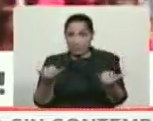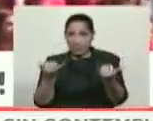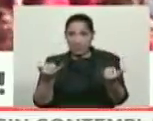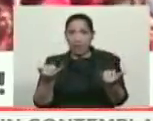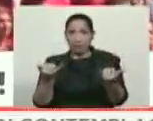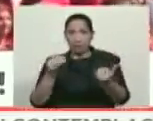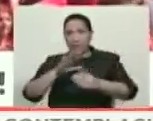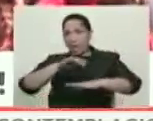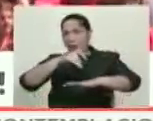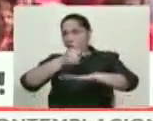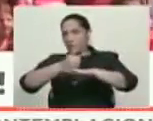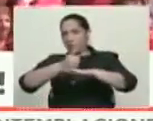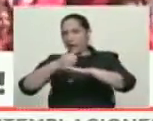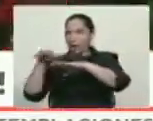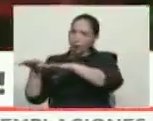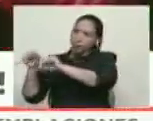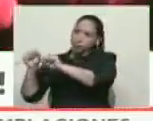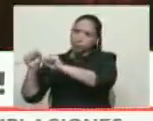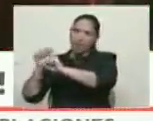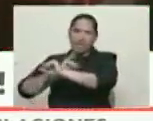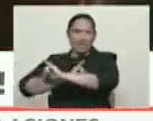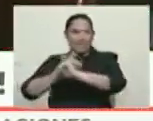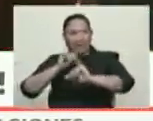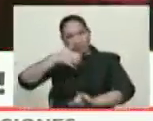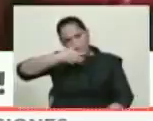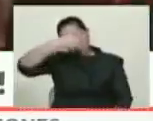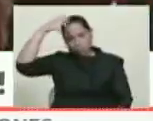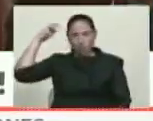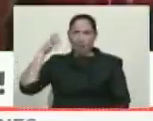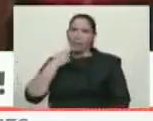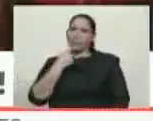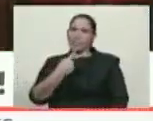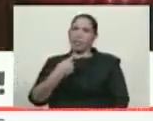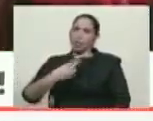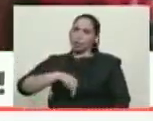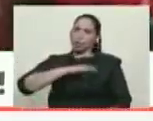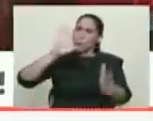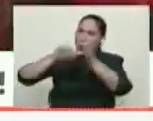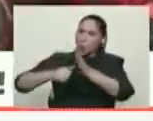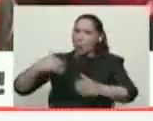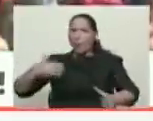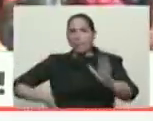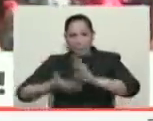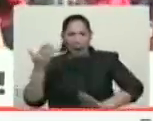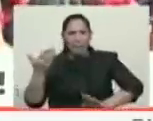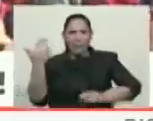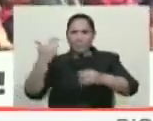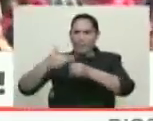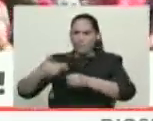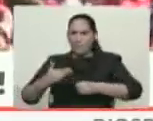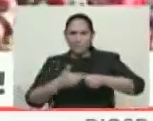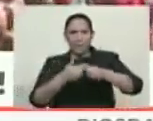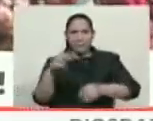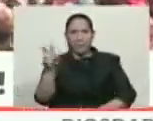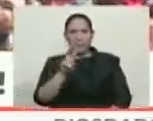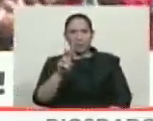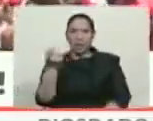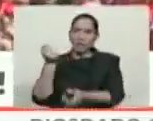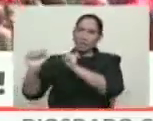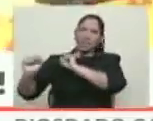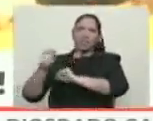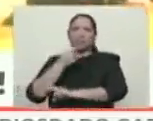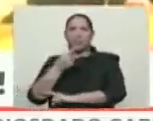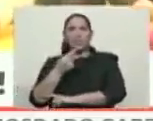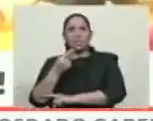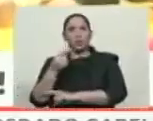del imperio se han quitado la cara y han dicho vamos por el petróleo de Venezuela, rechazaron lo que ha sido